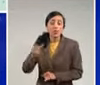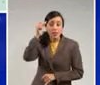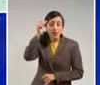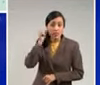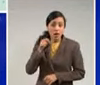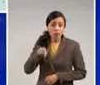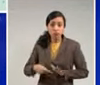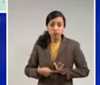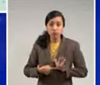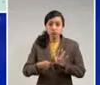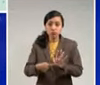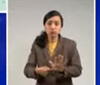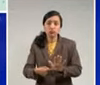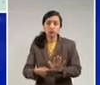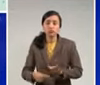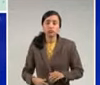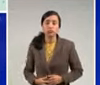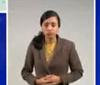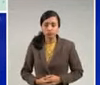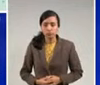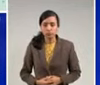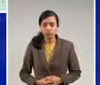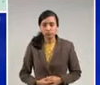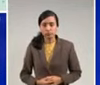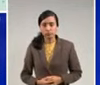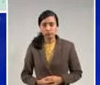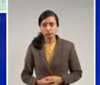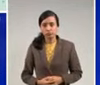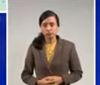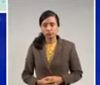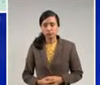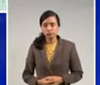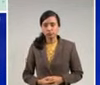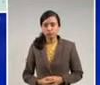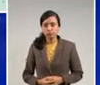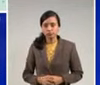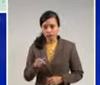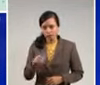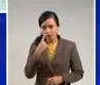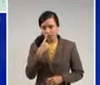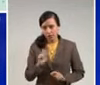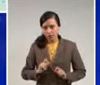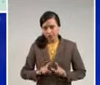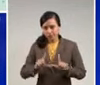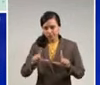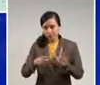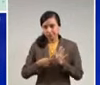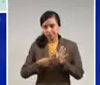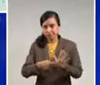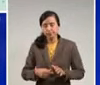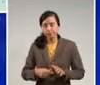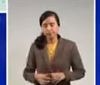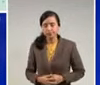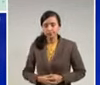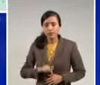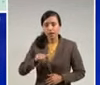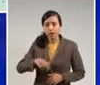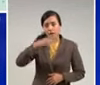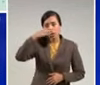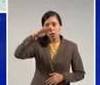ahora aquí en la pantalla que viene a continuación. Y se han diagnosticado en Cuba